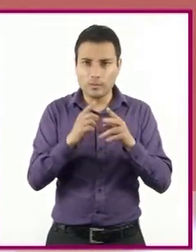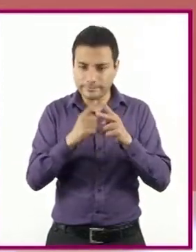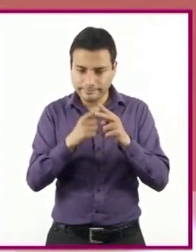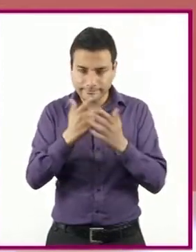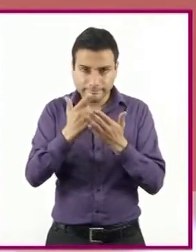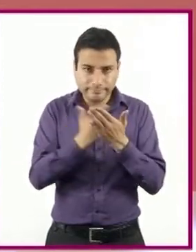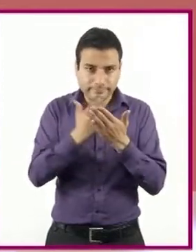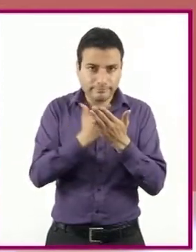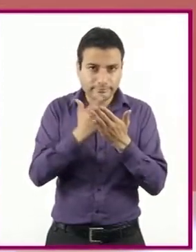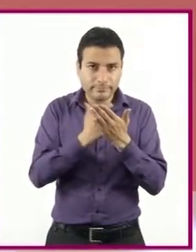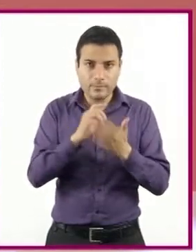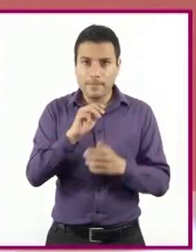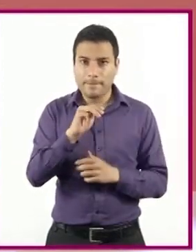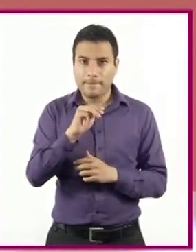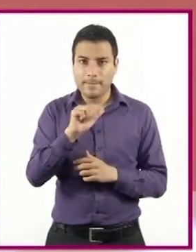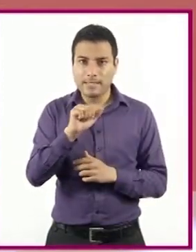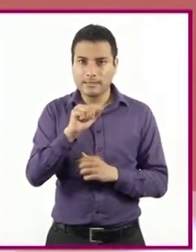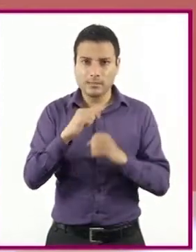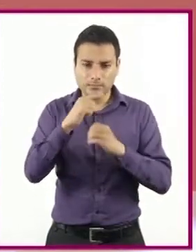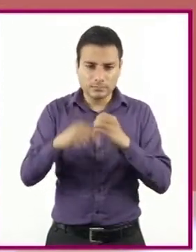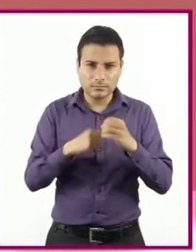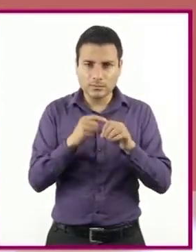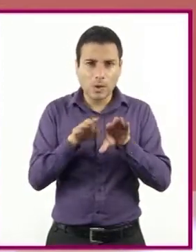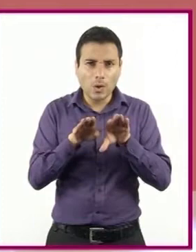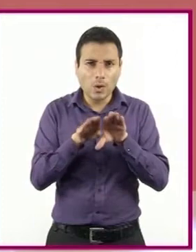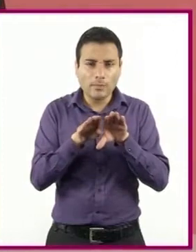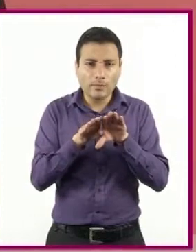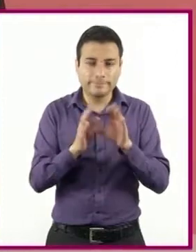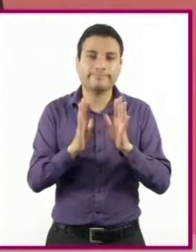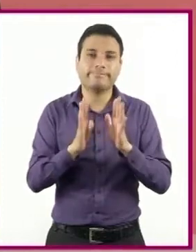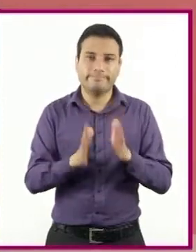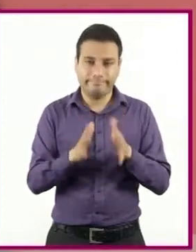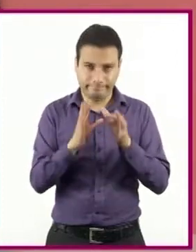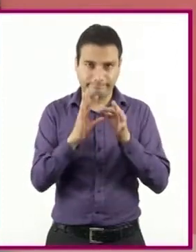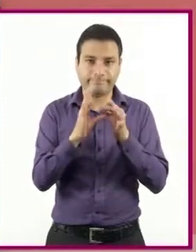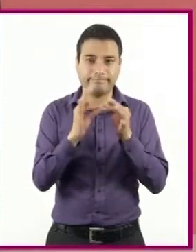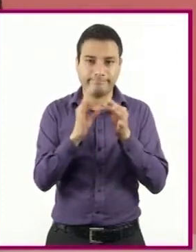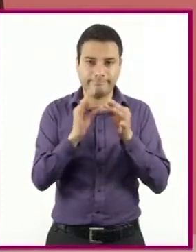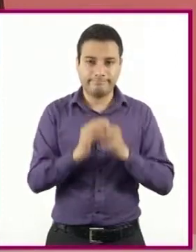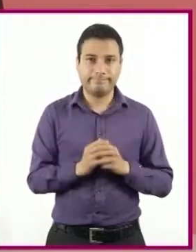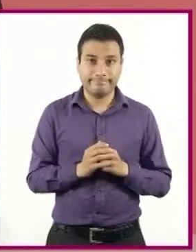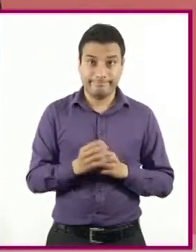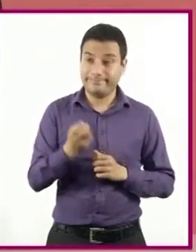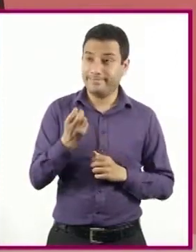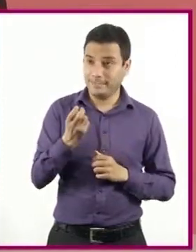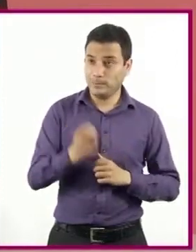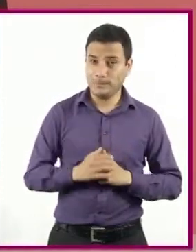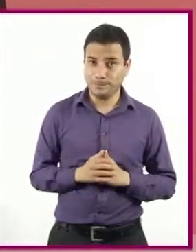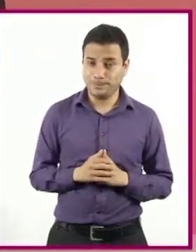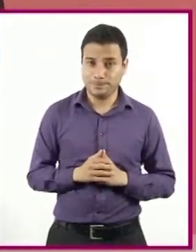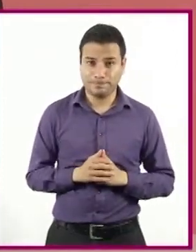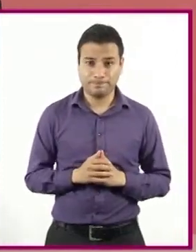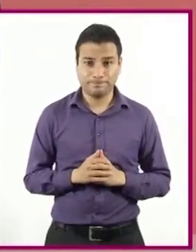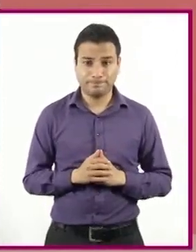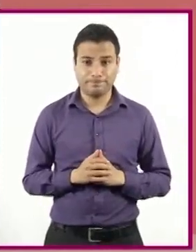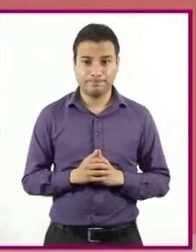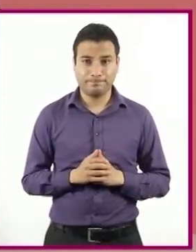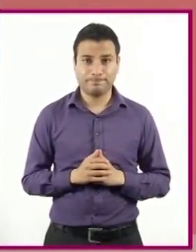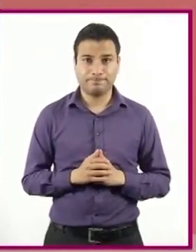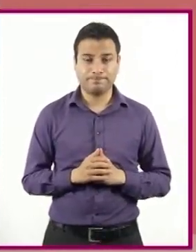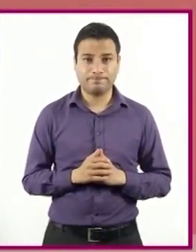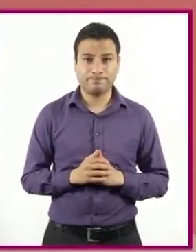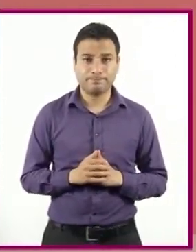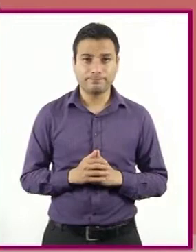inclusive estimar el número de átomos contenidos en una porción de materia? Así es, maestra Anel. Podemos describir